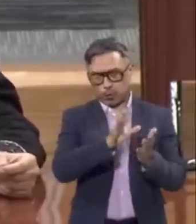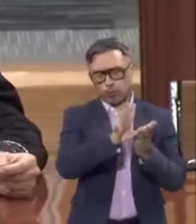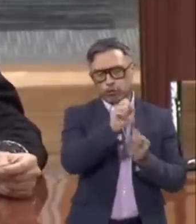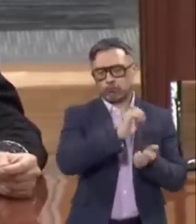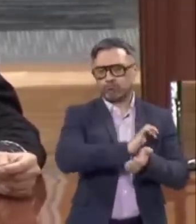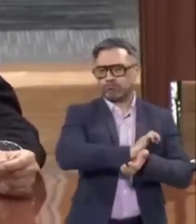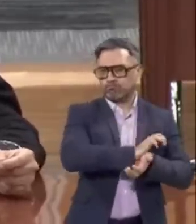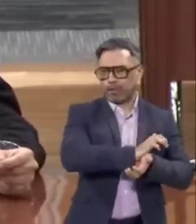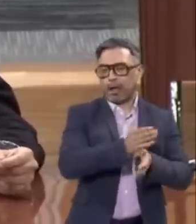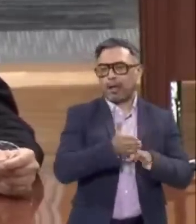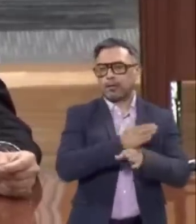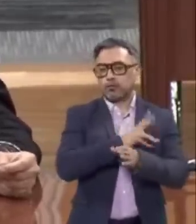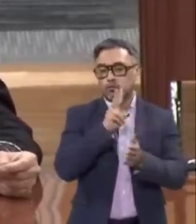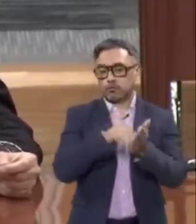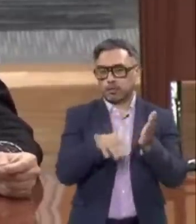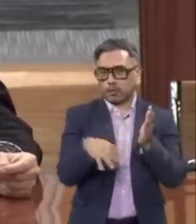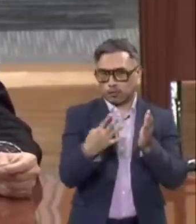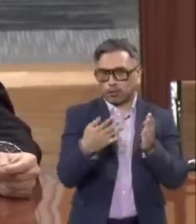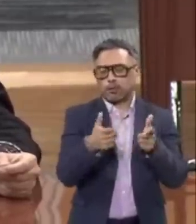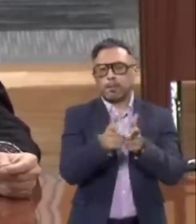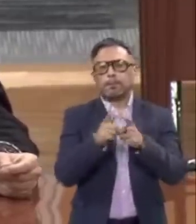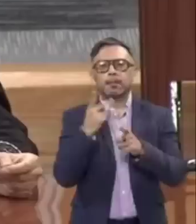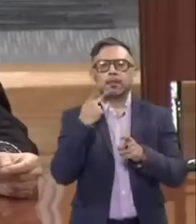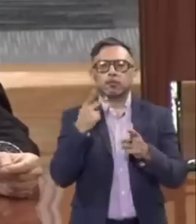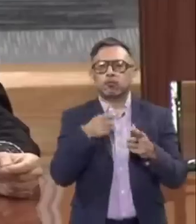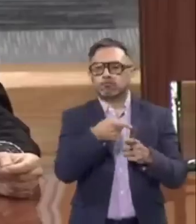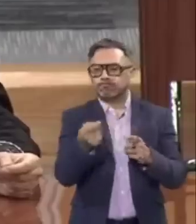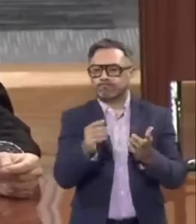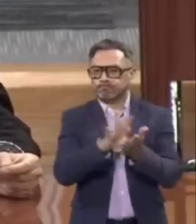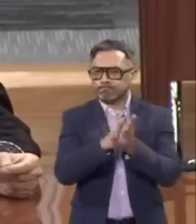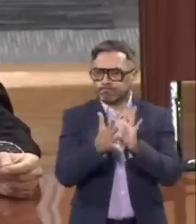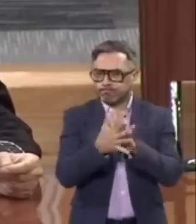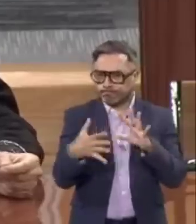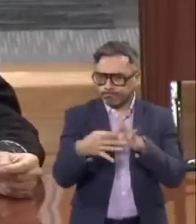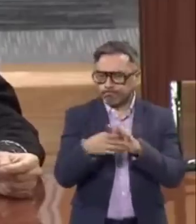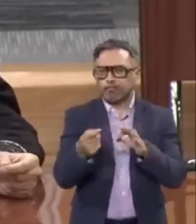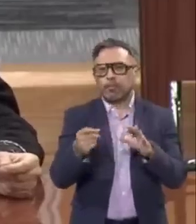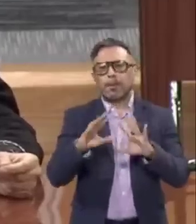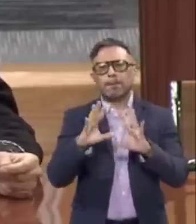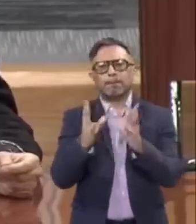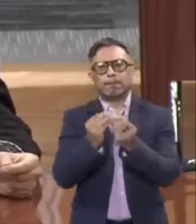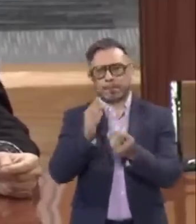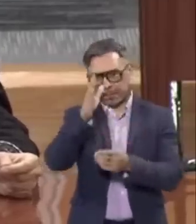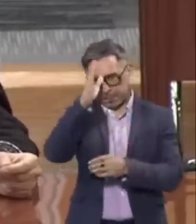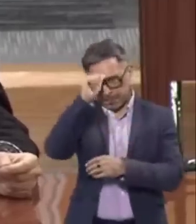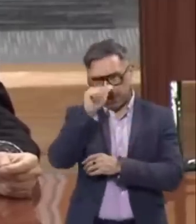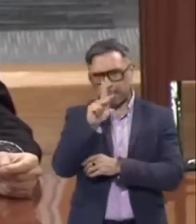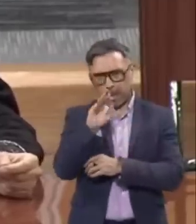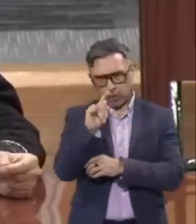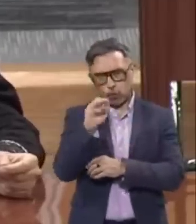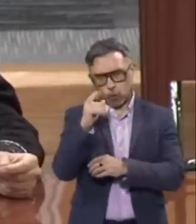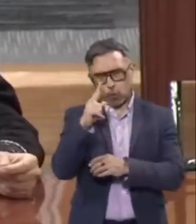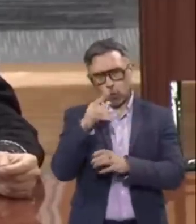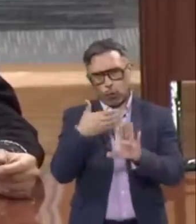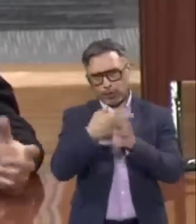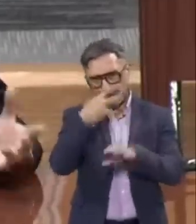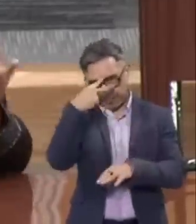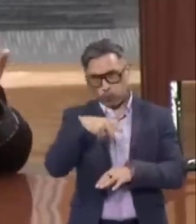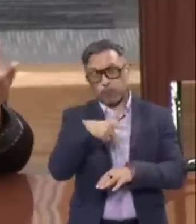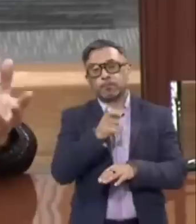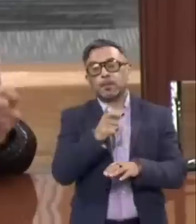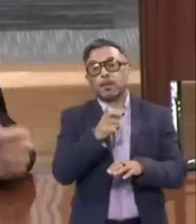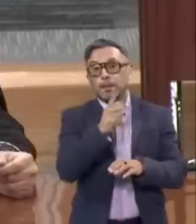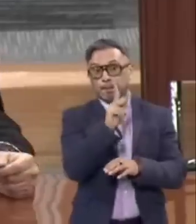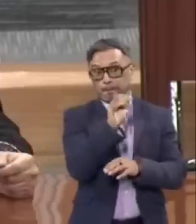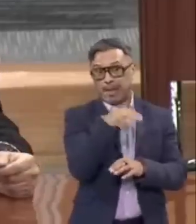coludió con los partidos del mafioso Pacto contra México para que aprobaran la reforma electoral de Peña Nieto y